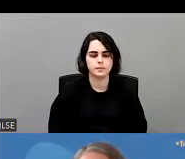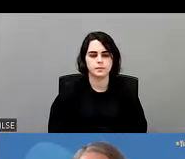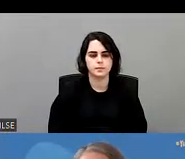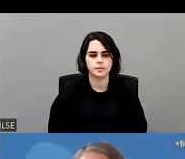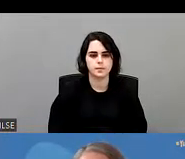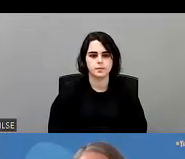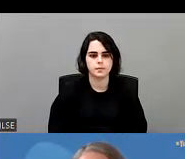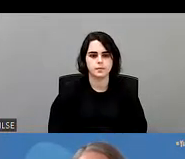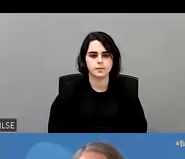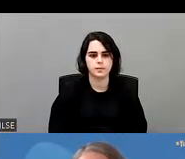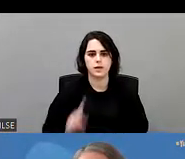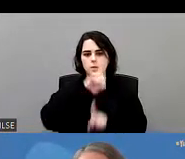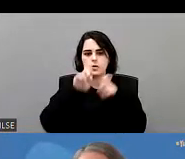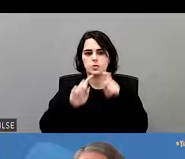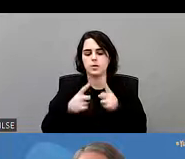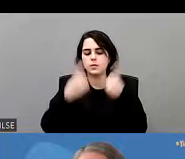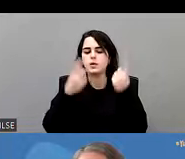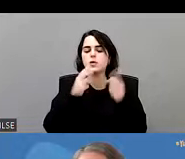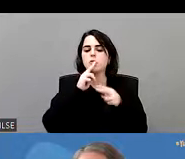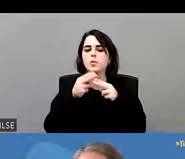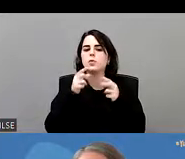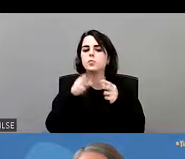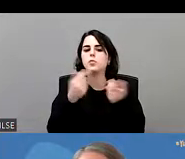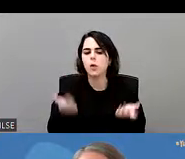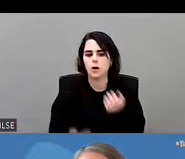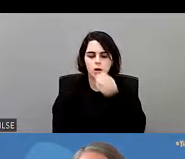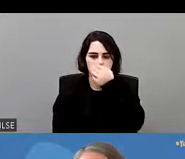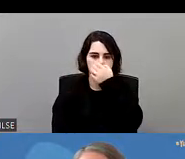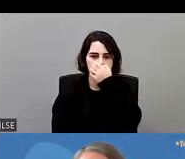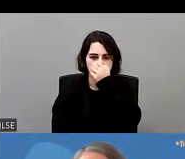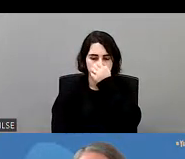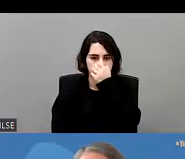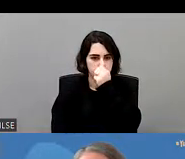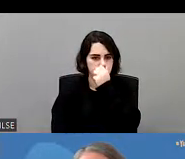La primera pregunta, ¿cómo te llamas?